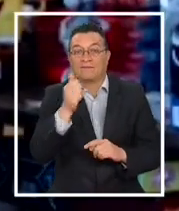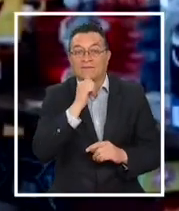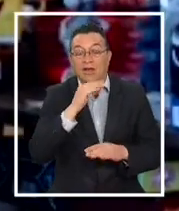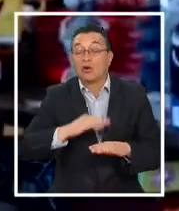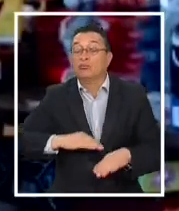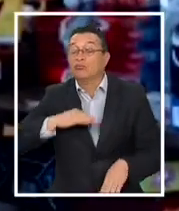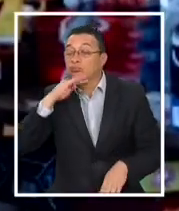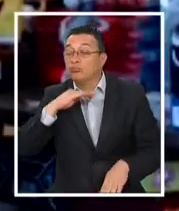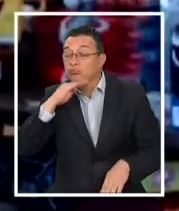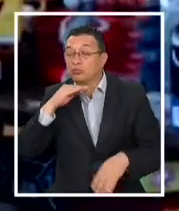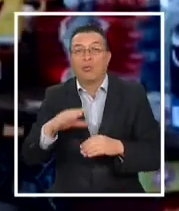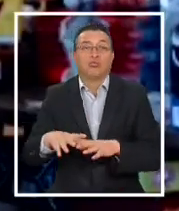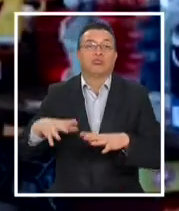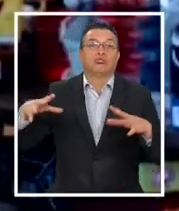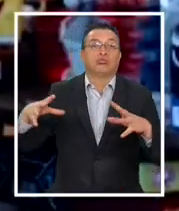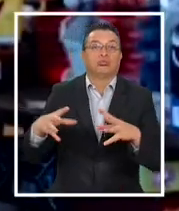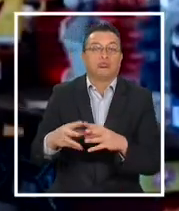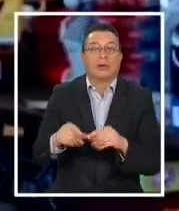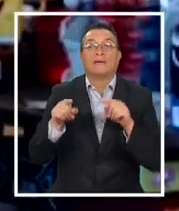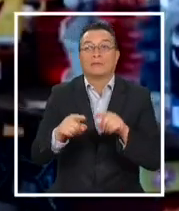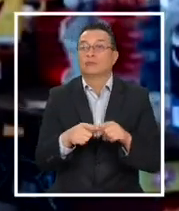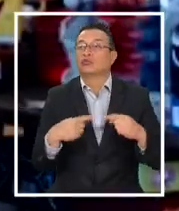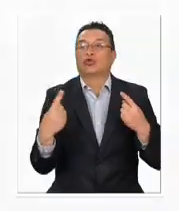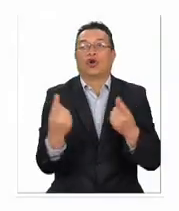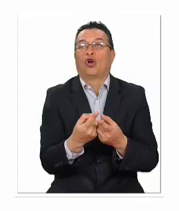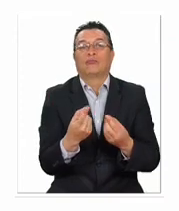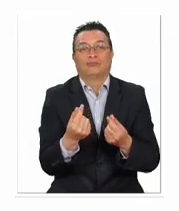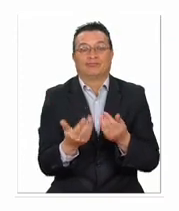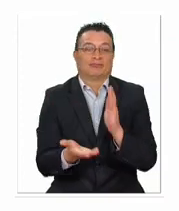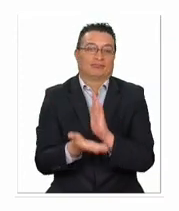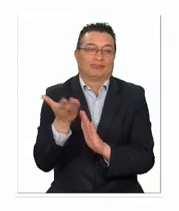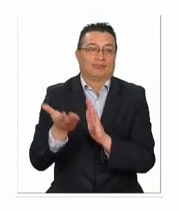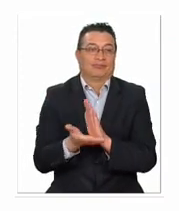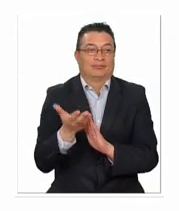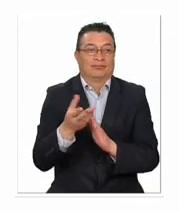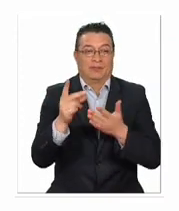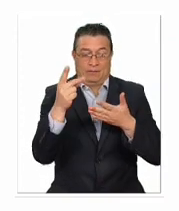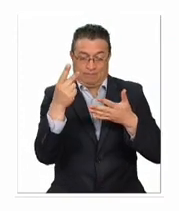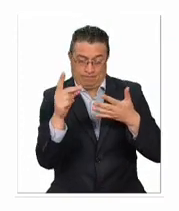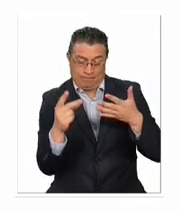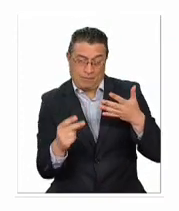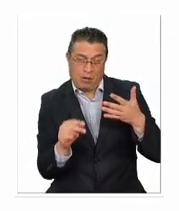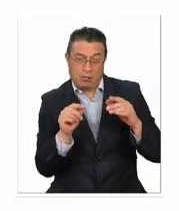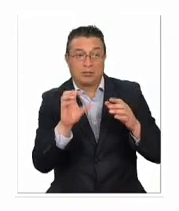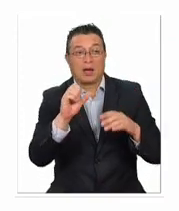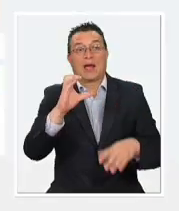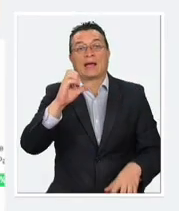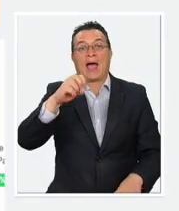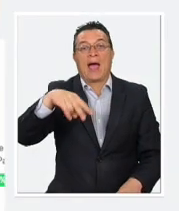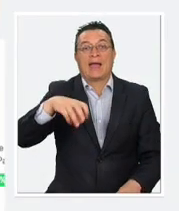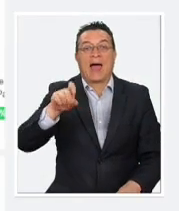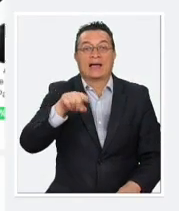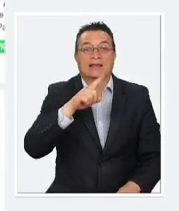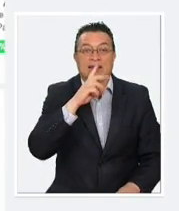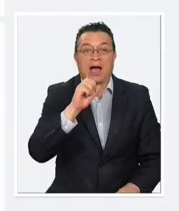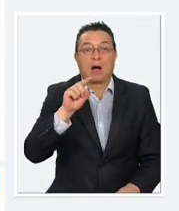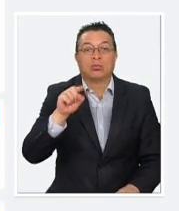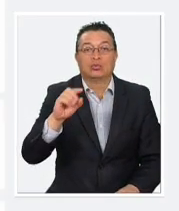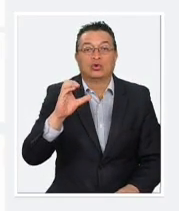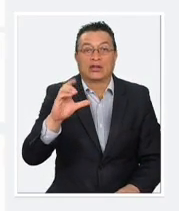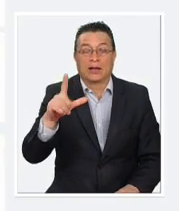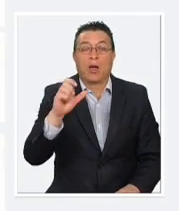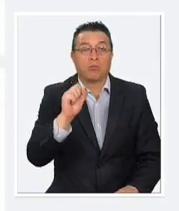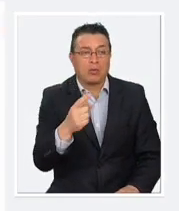stock y bueno, todo eso ha hecho que todos los precios suban. Un diagnóstico que comparten en canasta.cl, el sitio donde se